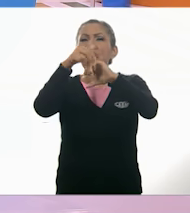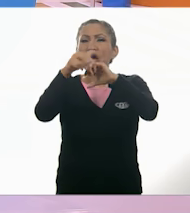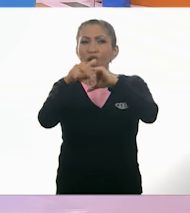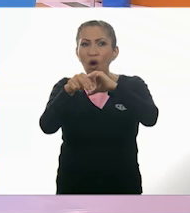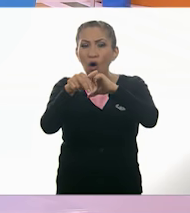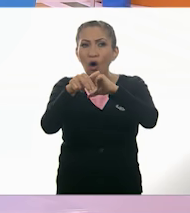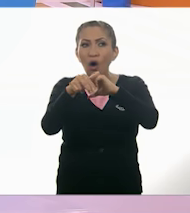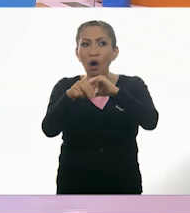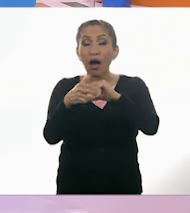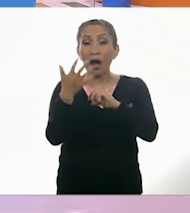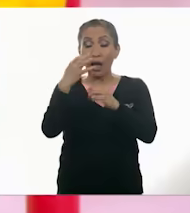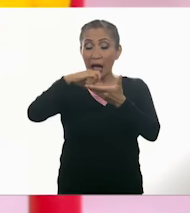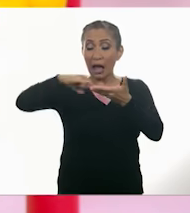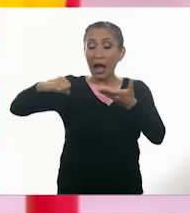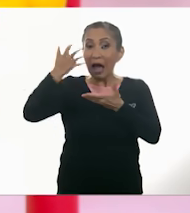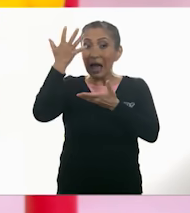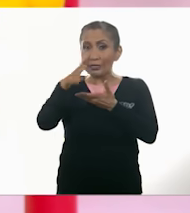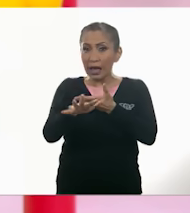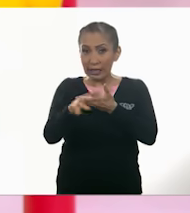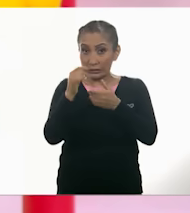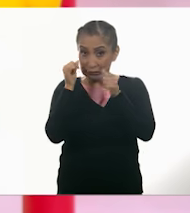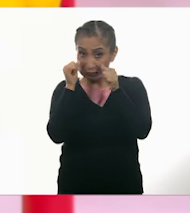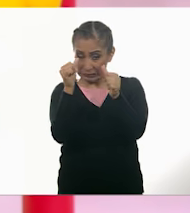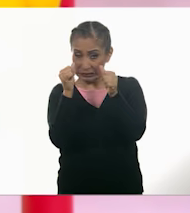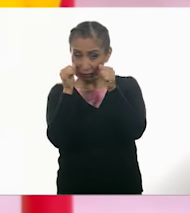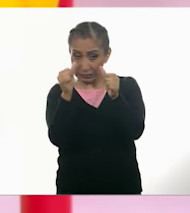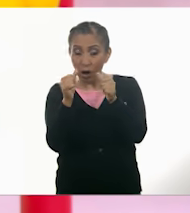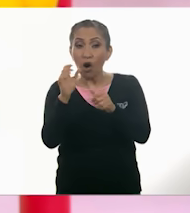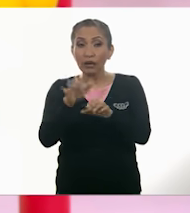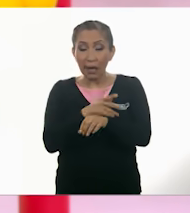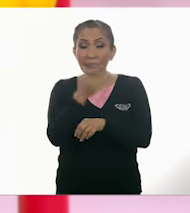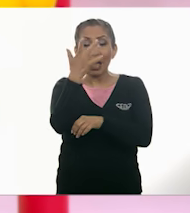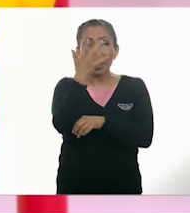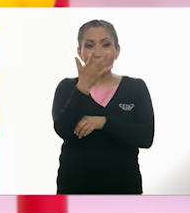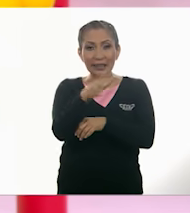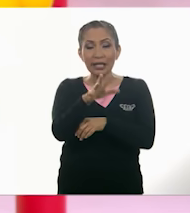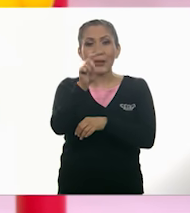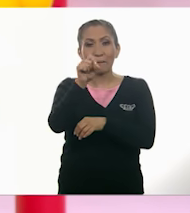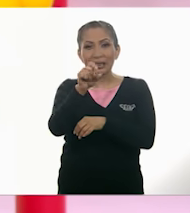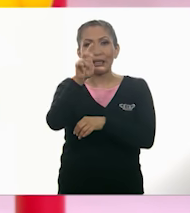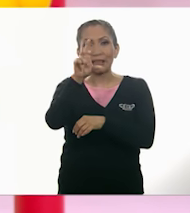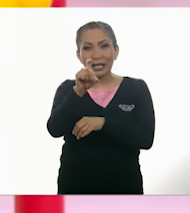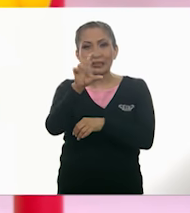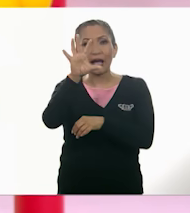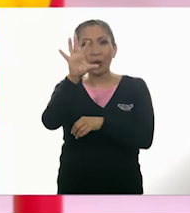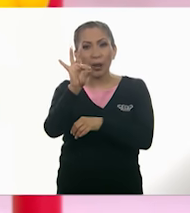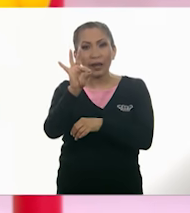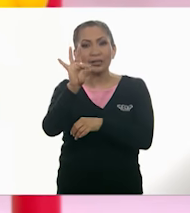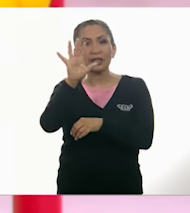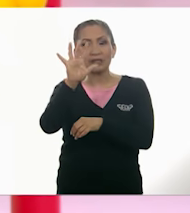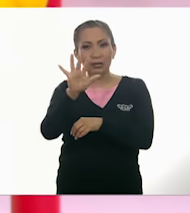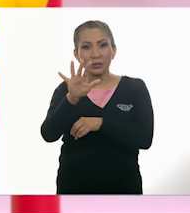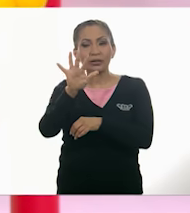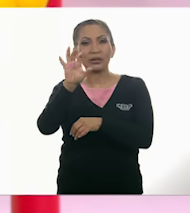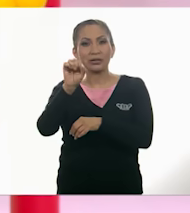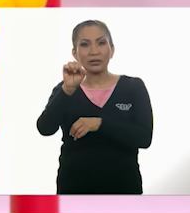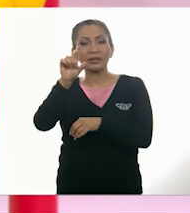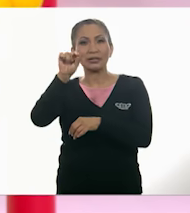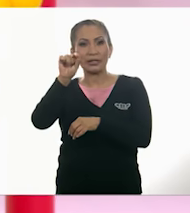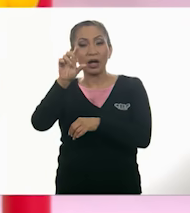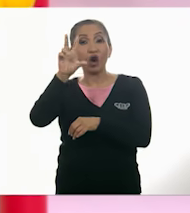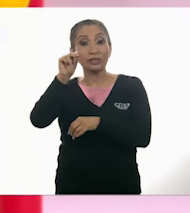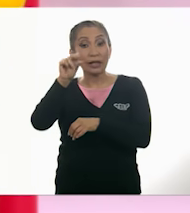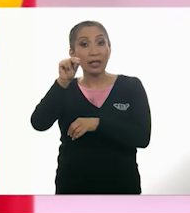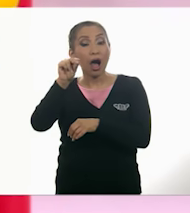80. Le quito 10. Ajá. Observen, niñas y niños, y vuelvo a contar. 10, 20, 30, 40, 50, 60,